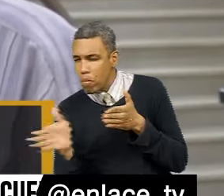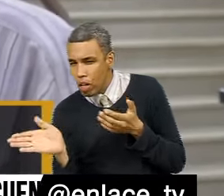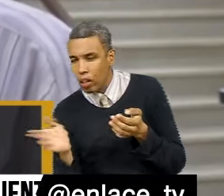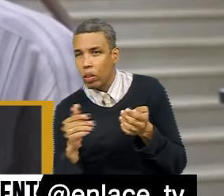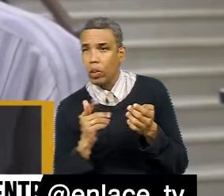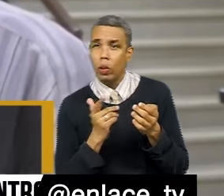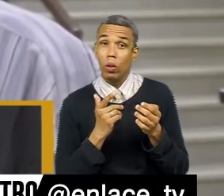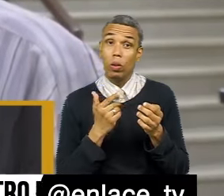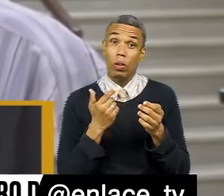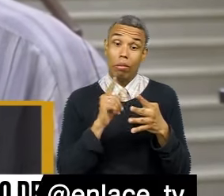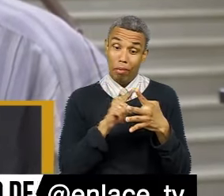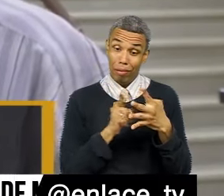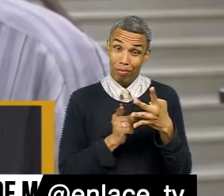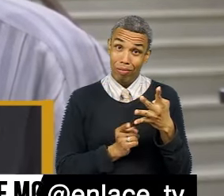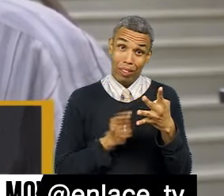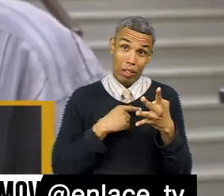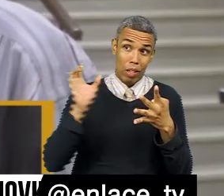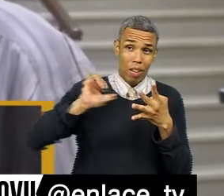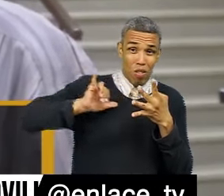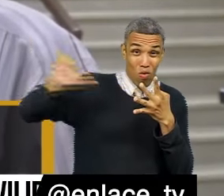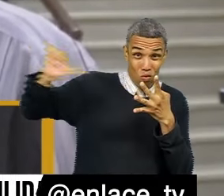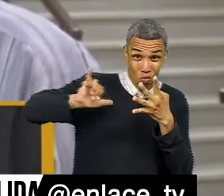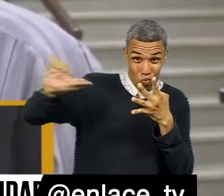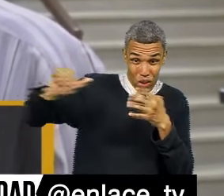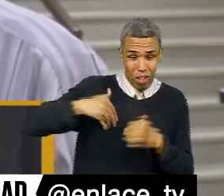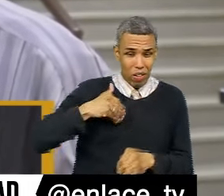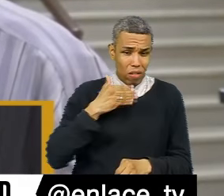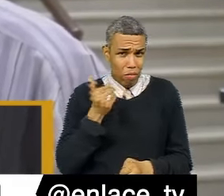los servicios de la atención médica para recoger los